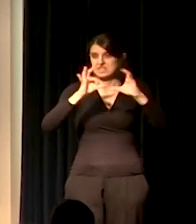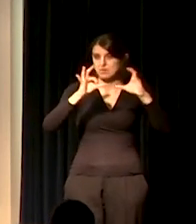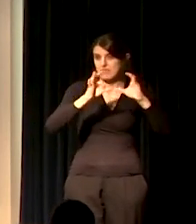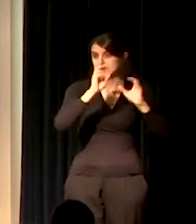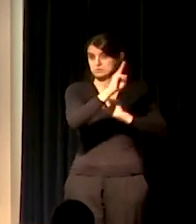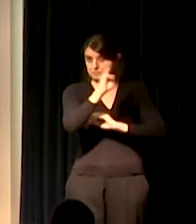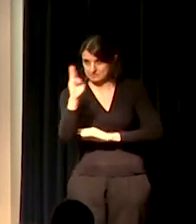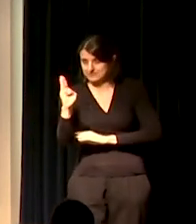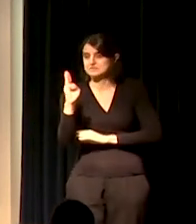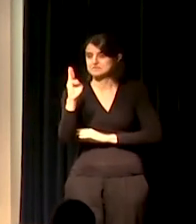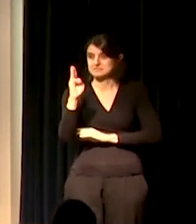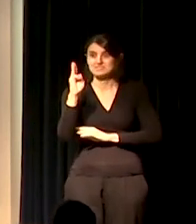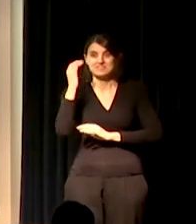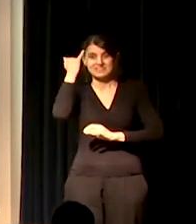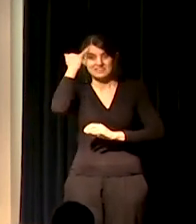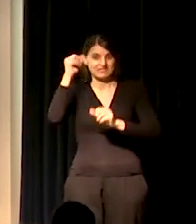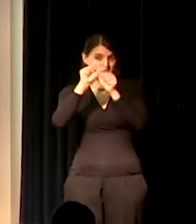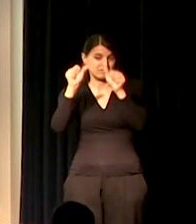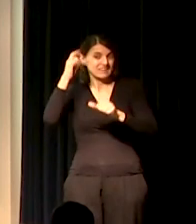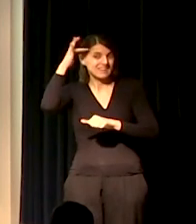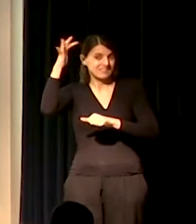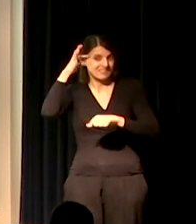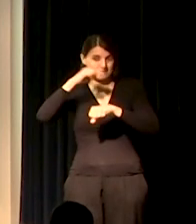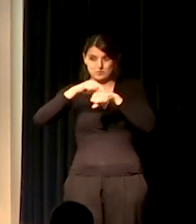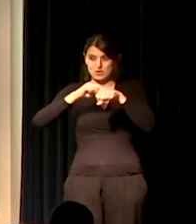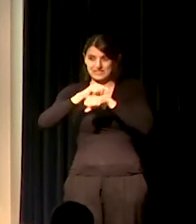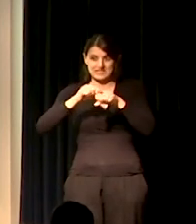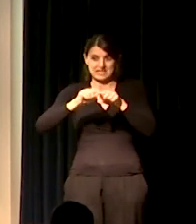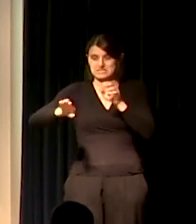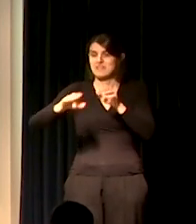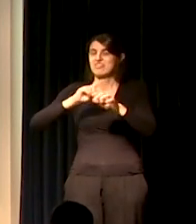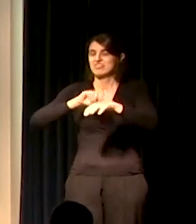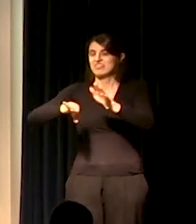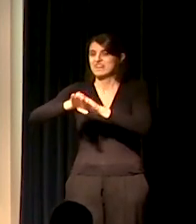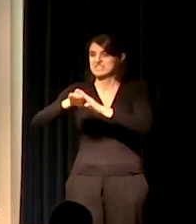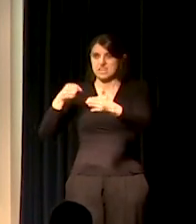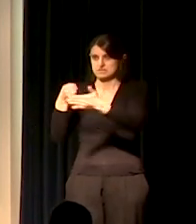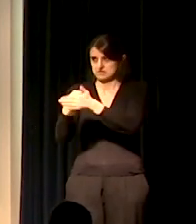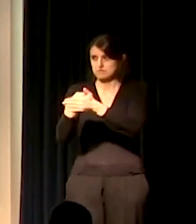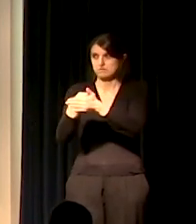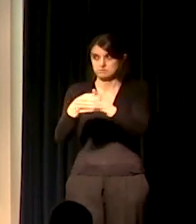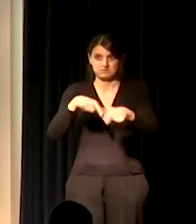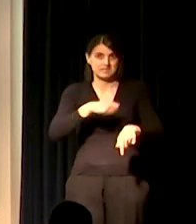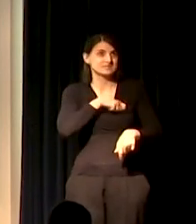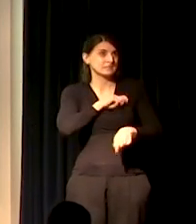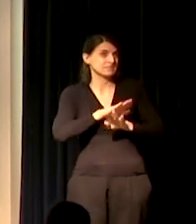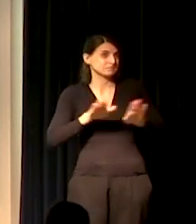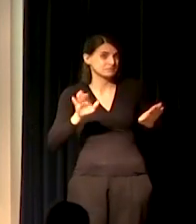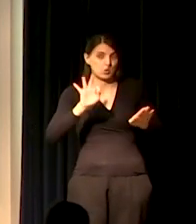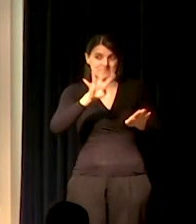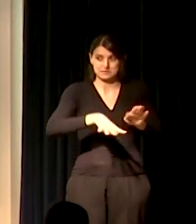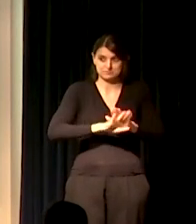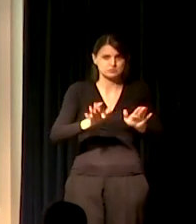PP, y las ideologías de la supremacía extrema, que no es un hecho que estemos hablando del Estado español o de Cataluña, estamos